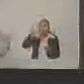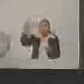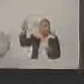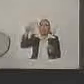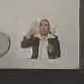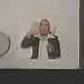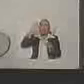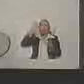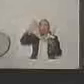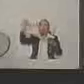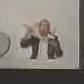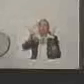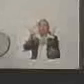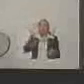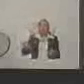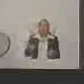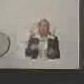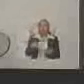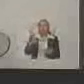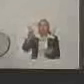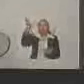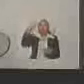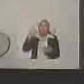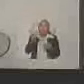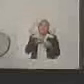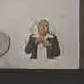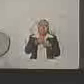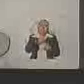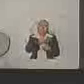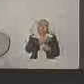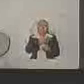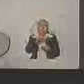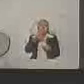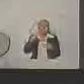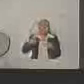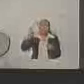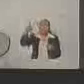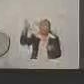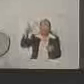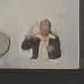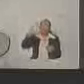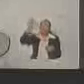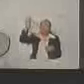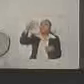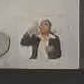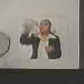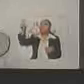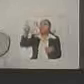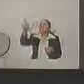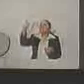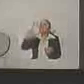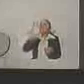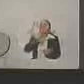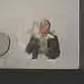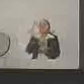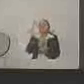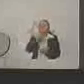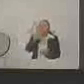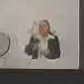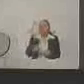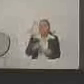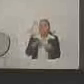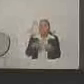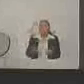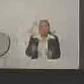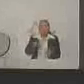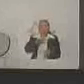en otro tiempo haber temido, como denunciar a cualquier funcionario público, porque todo acto de corrupción